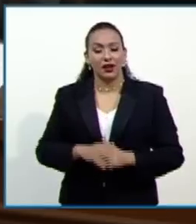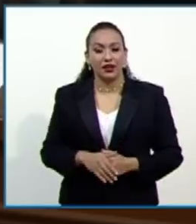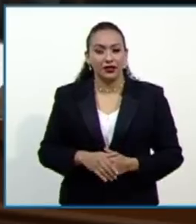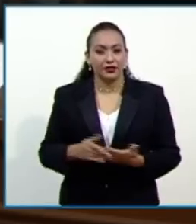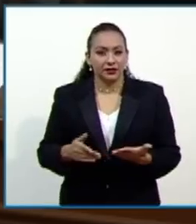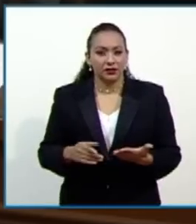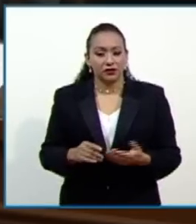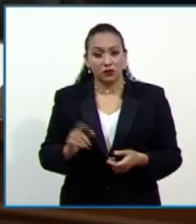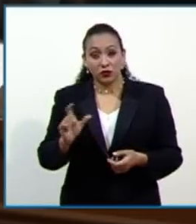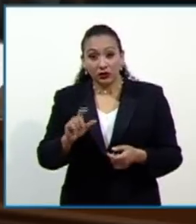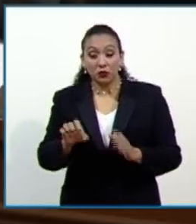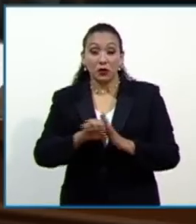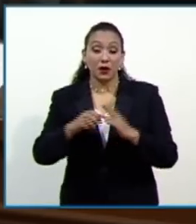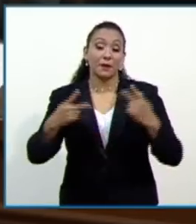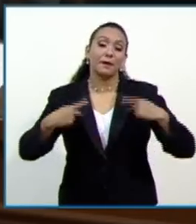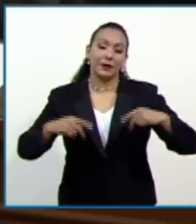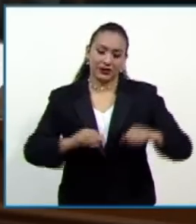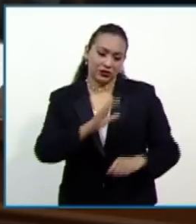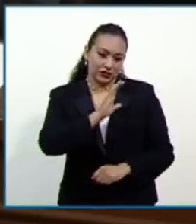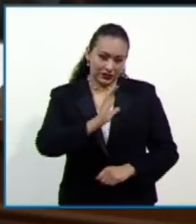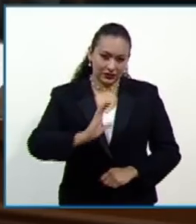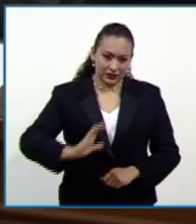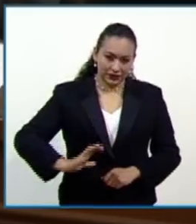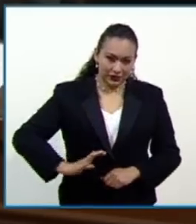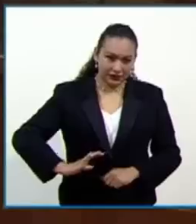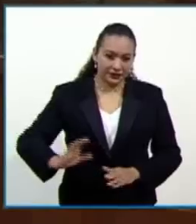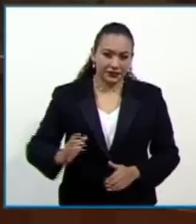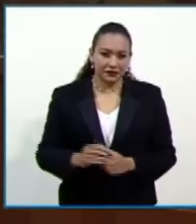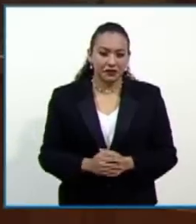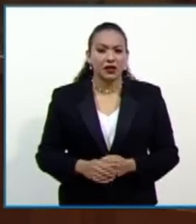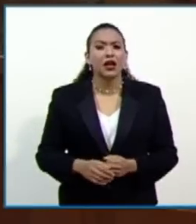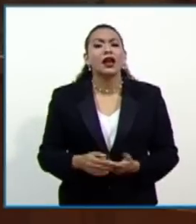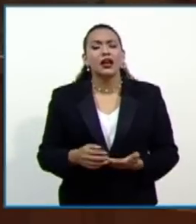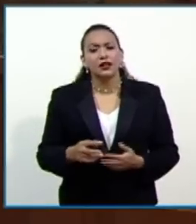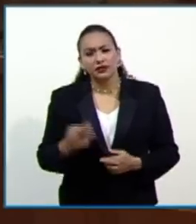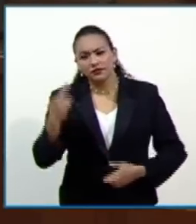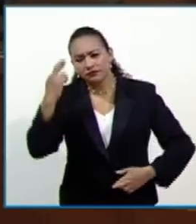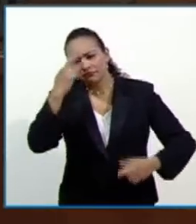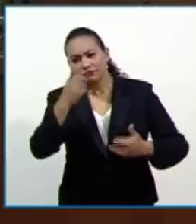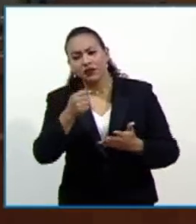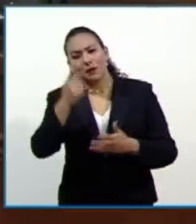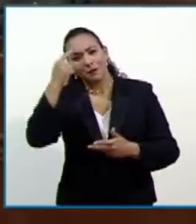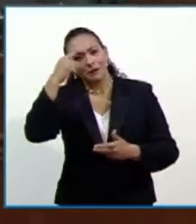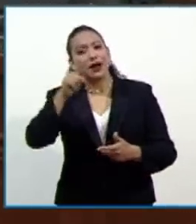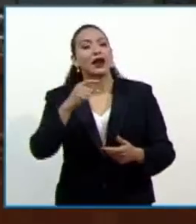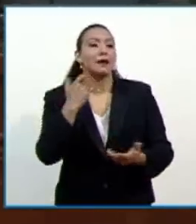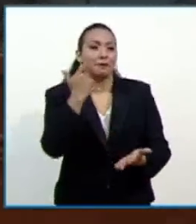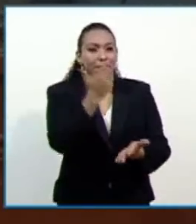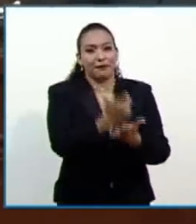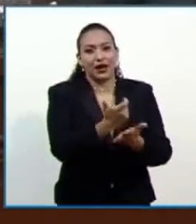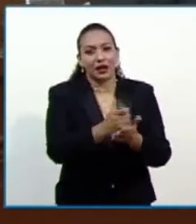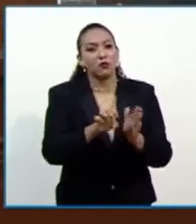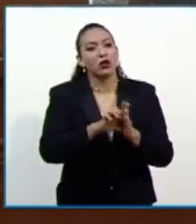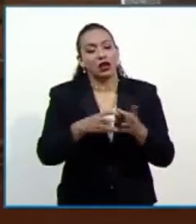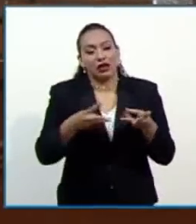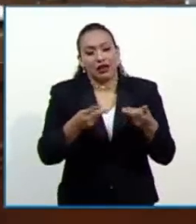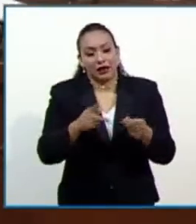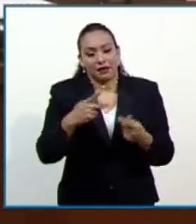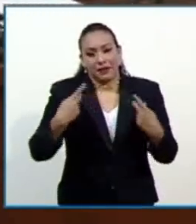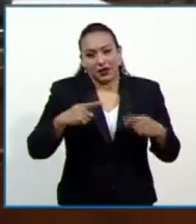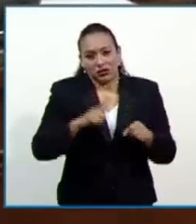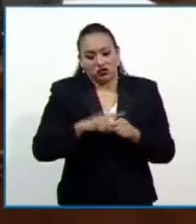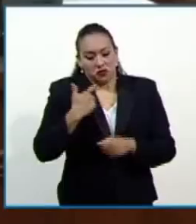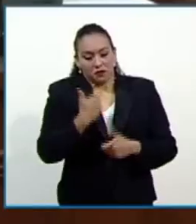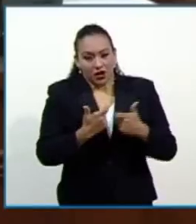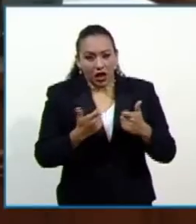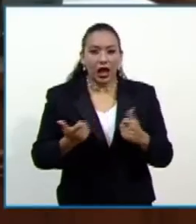a que las personas candidatas podrán erogar recursos con la finalidad de cubrir gastos personales, viáticos y